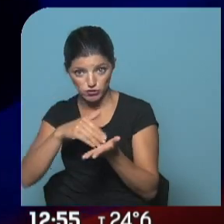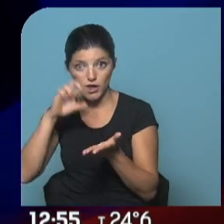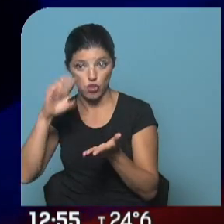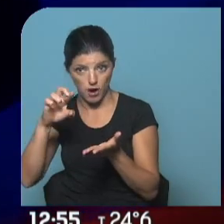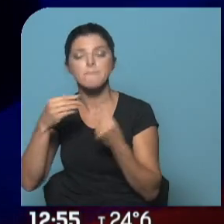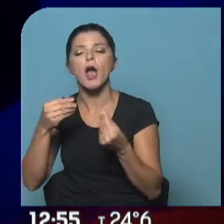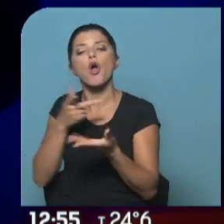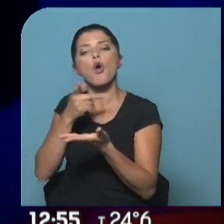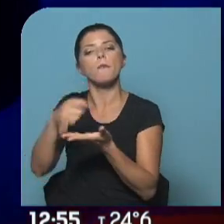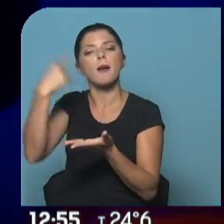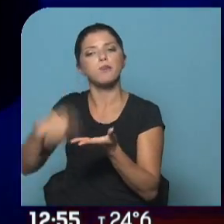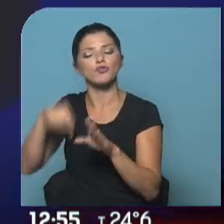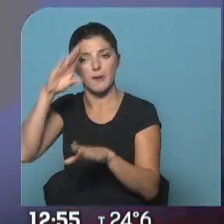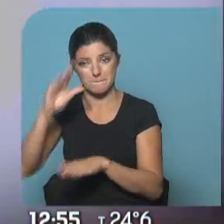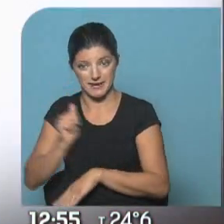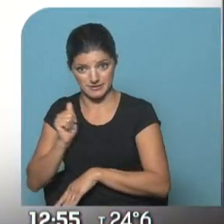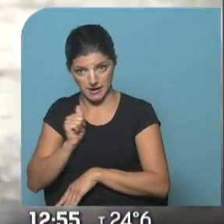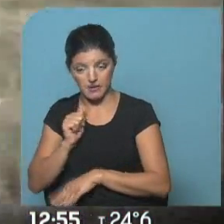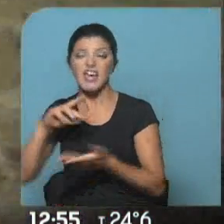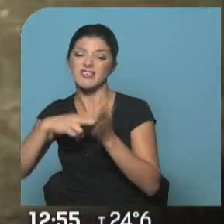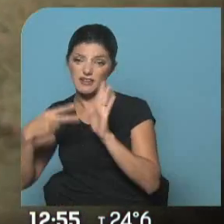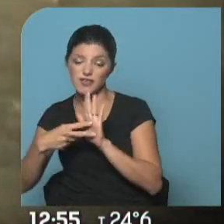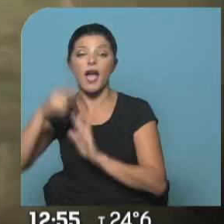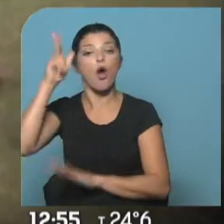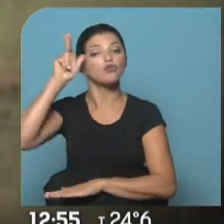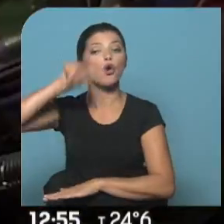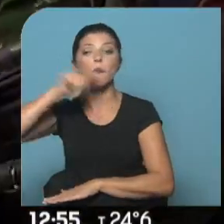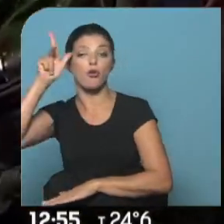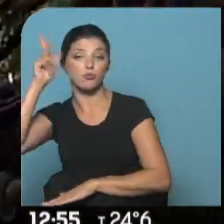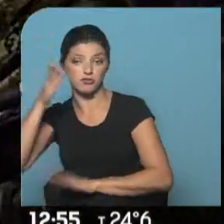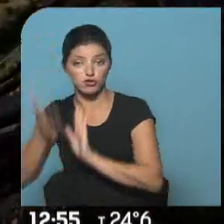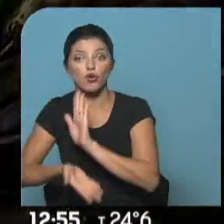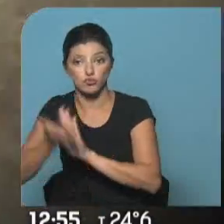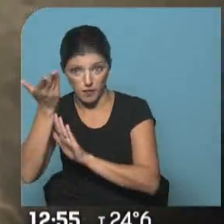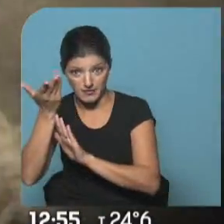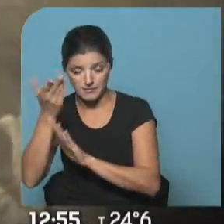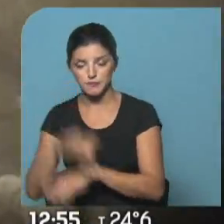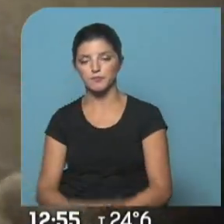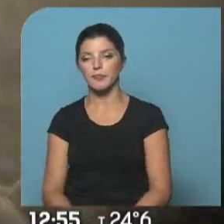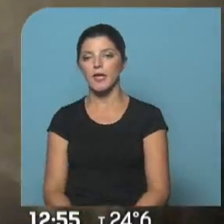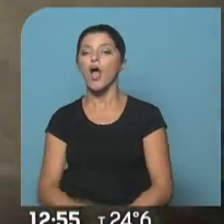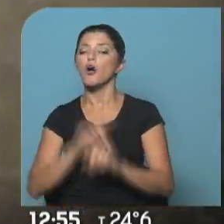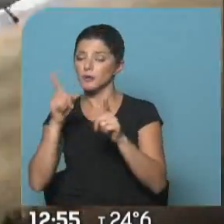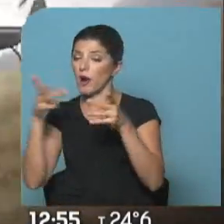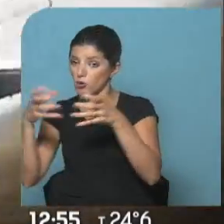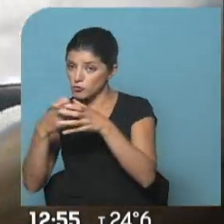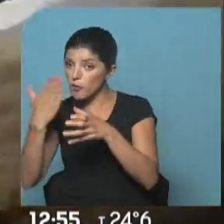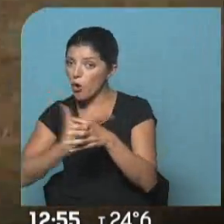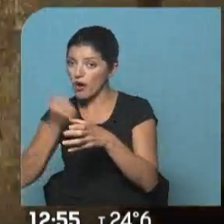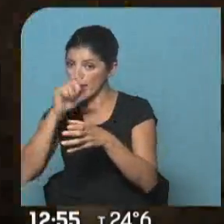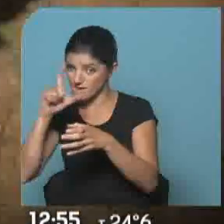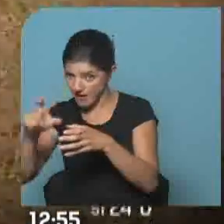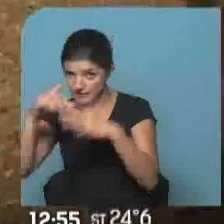un aumento del 8,8%. Pese al fin del conflicto con las FARC, está invirtiendo aún más en equipamiento